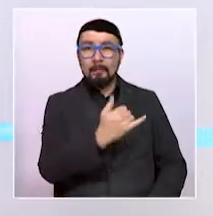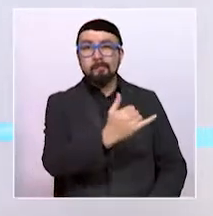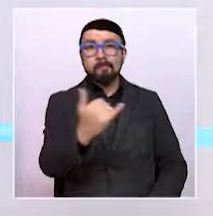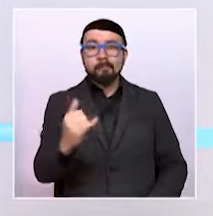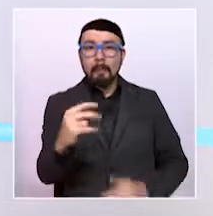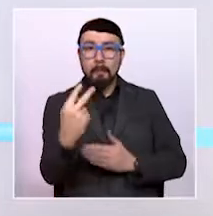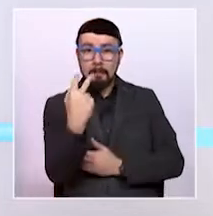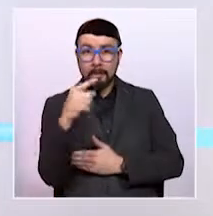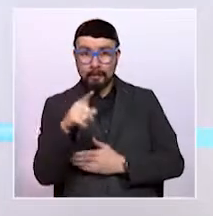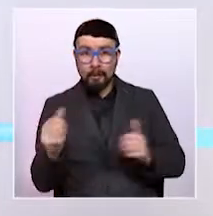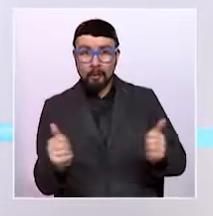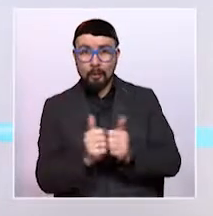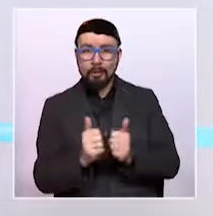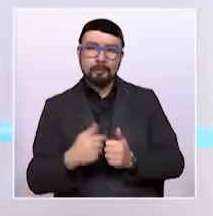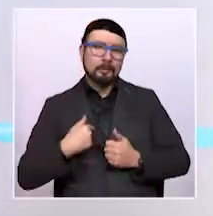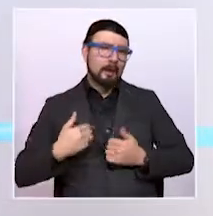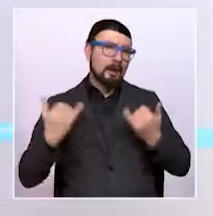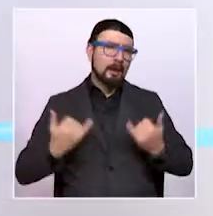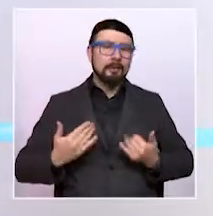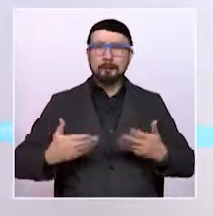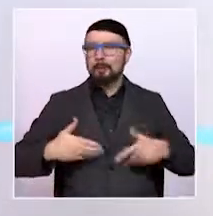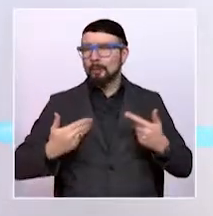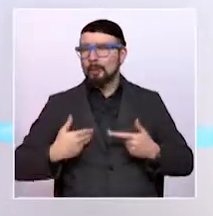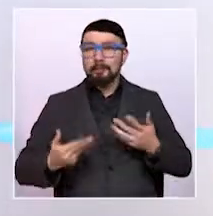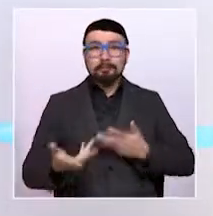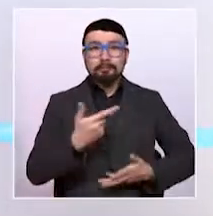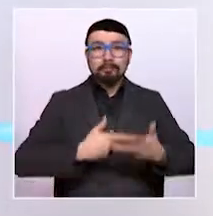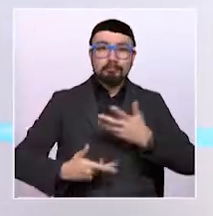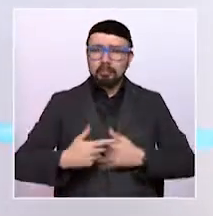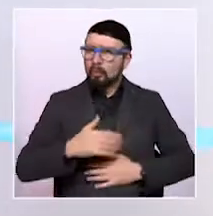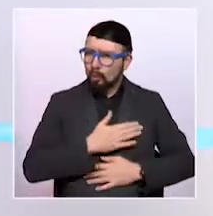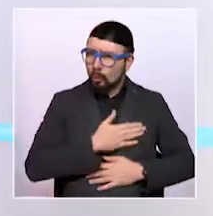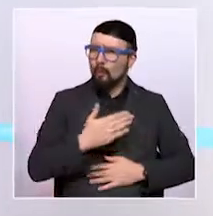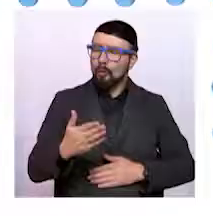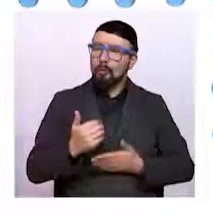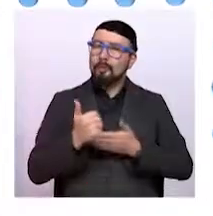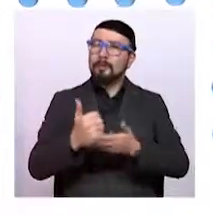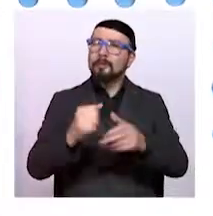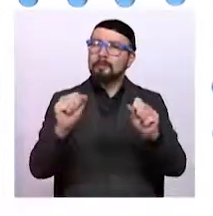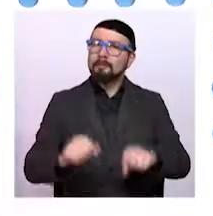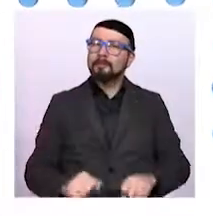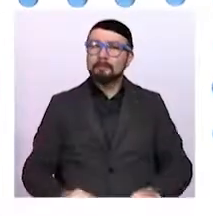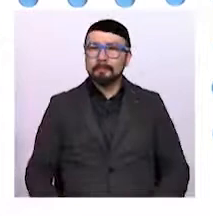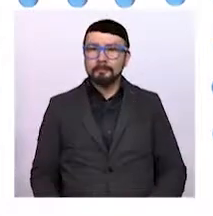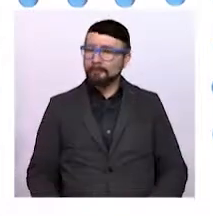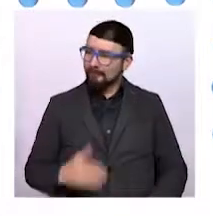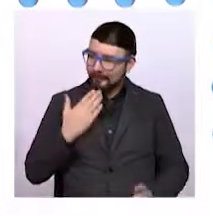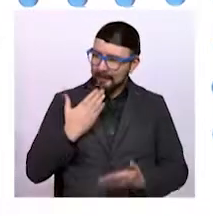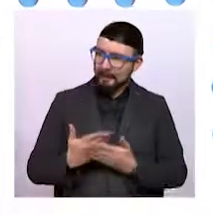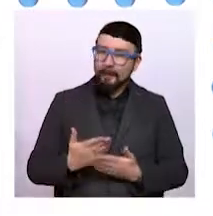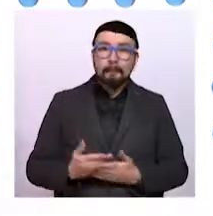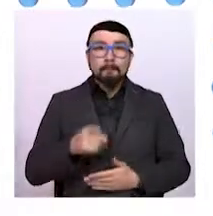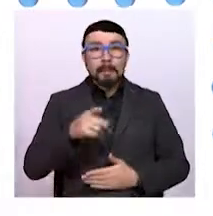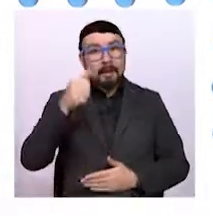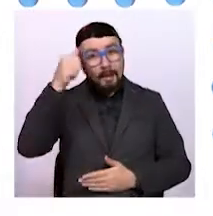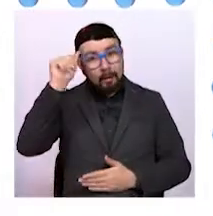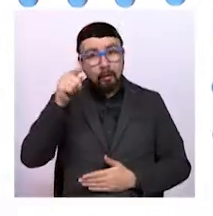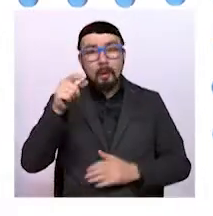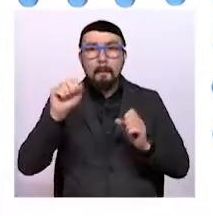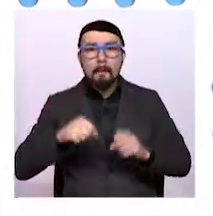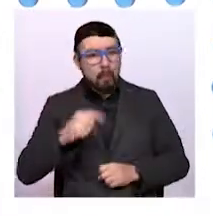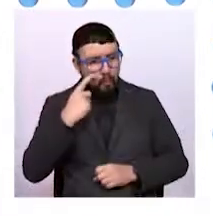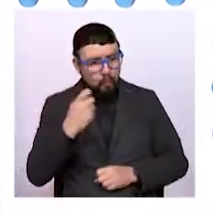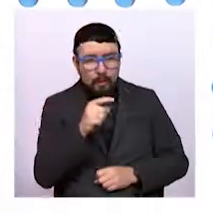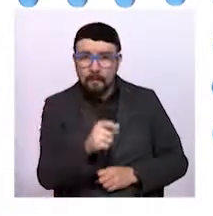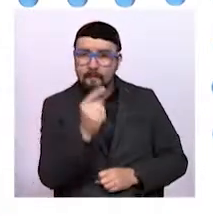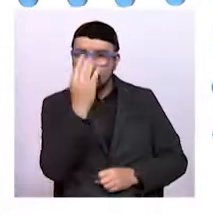acompañando para mí es un honor estar aquí a ver en qué les podemos colaborar hoy qué rico recuerden que nos pueden buscar a través de